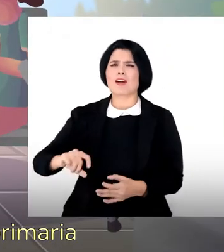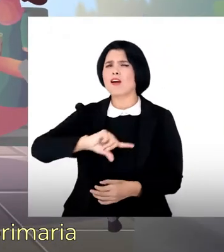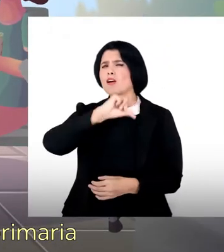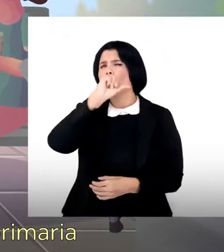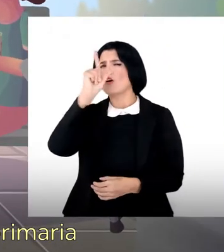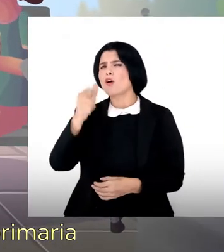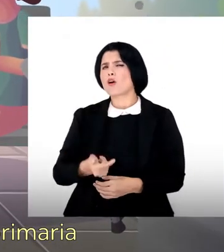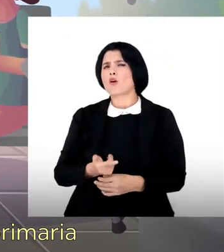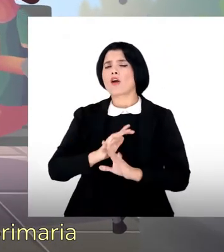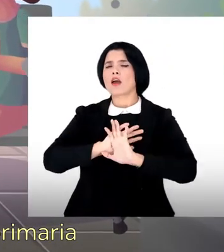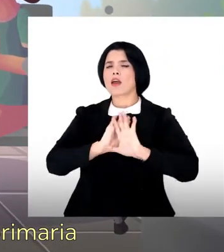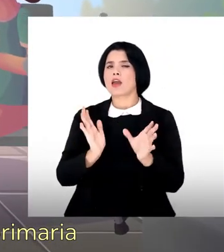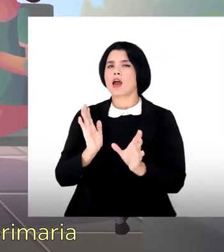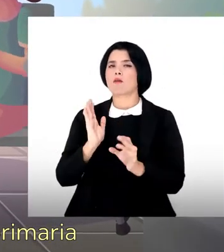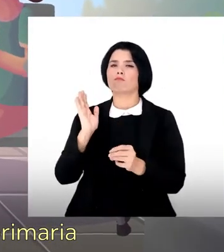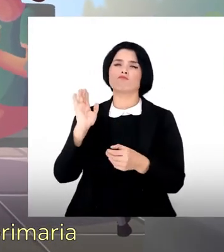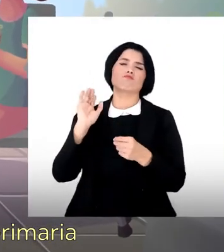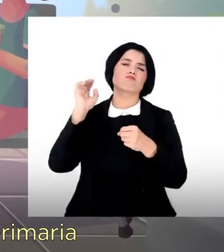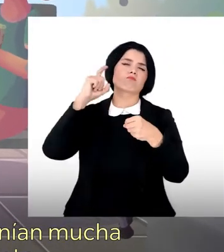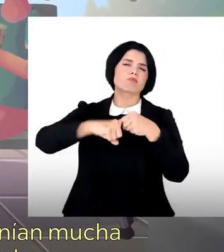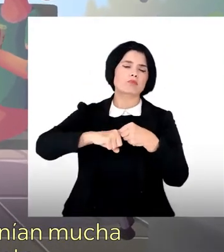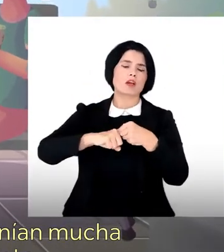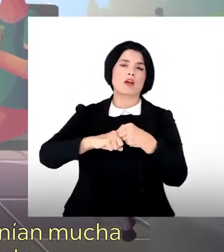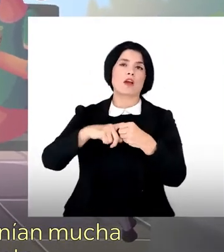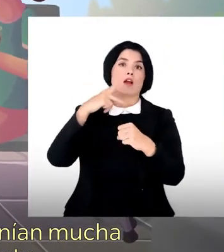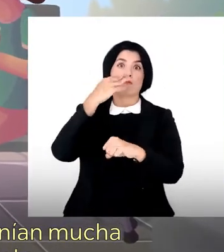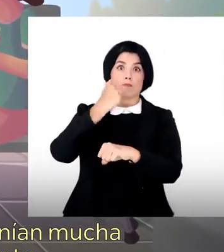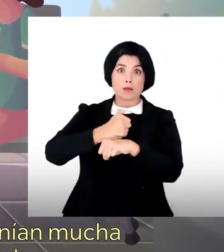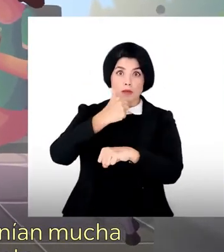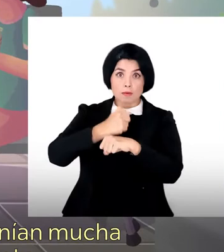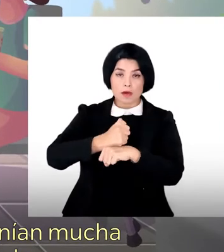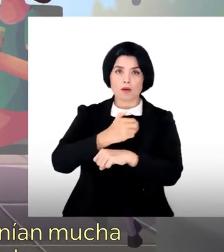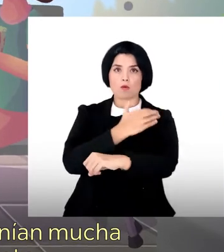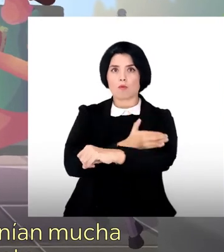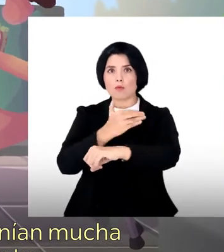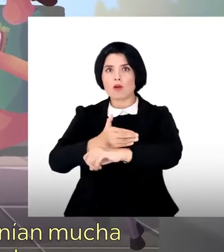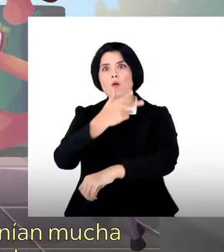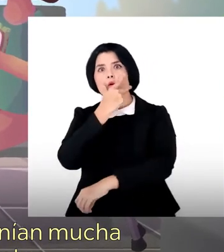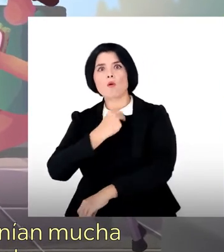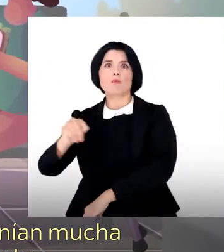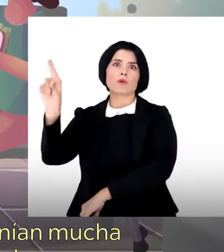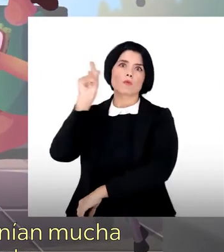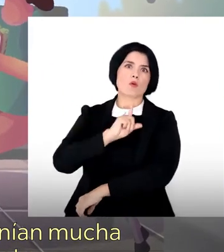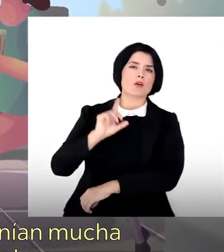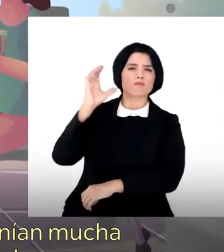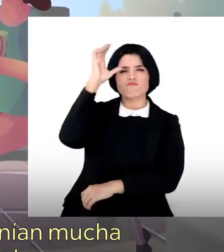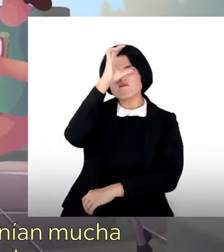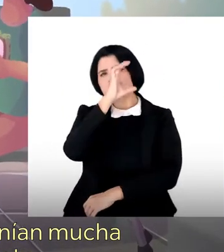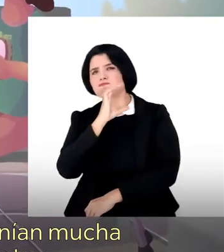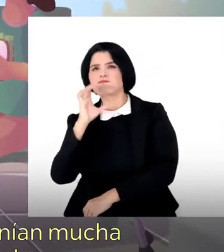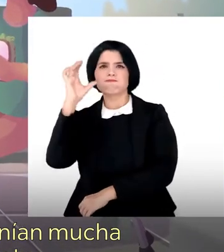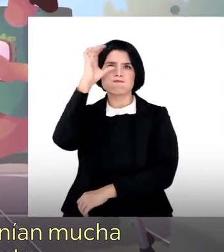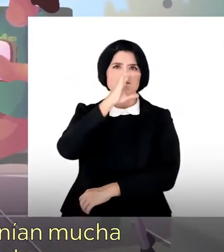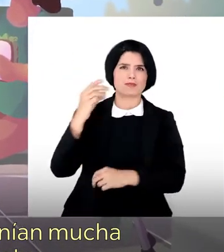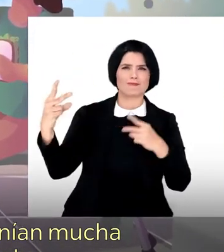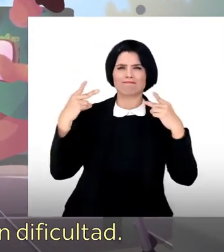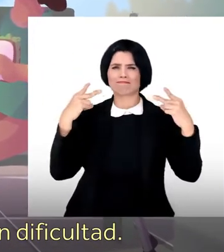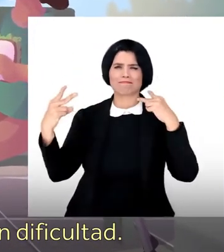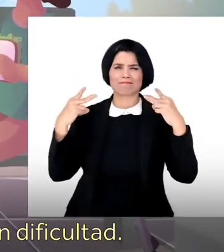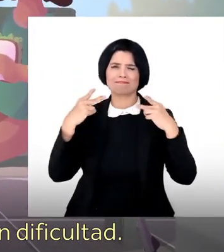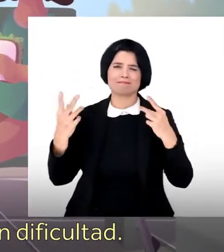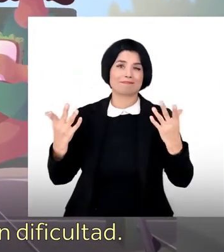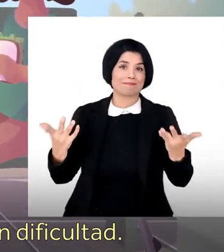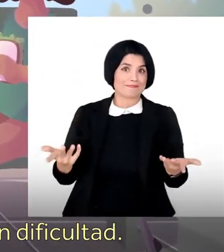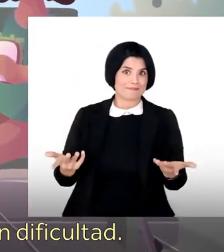Más adelante, cuando entré a la primaria, mis compañeras y compañeros tenían mucha curiosidad al verme diferente y